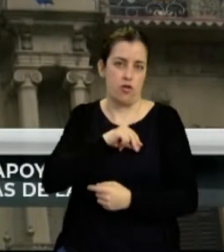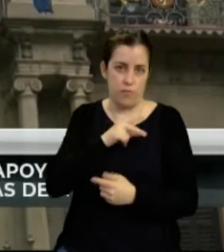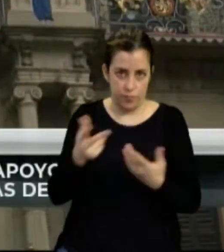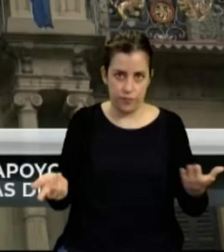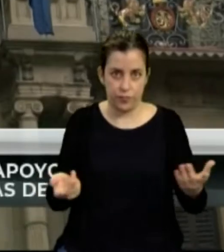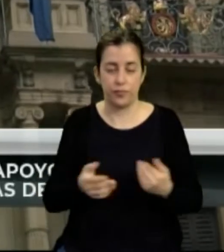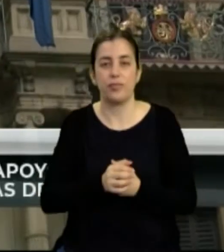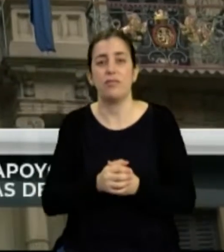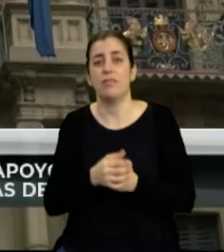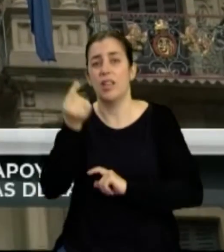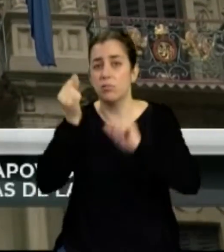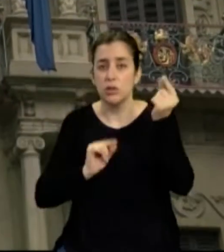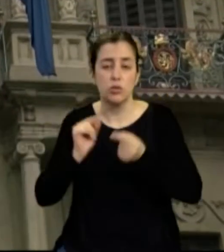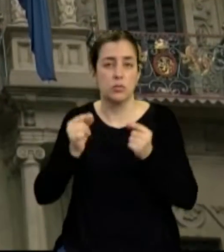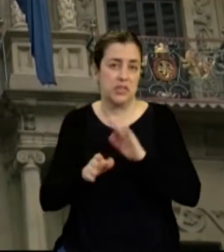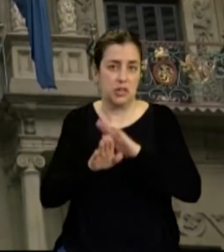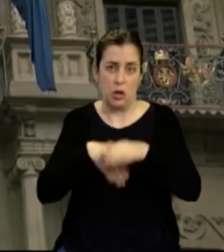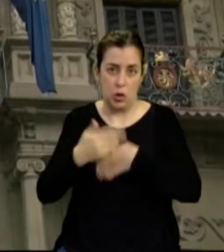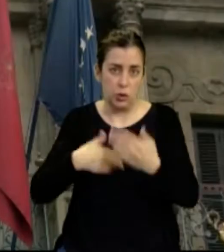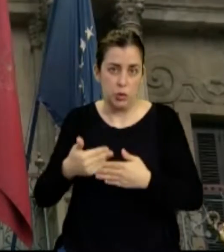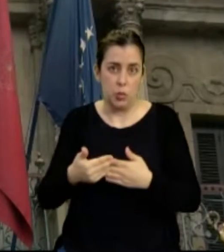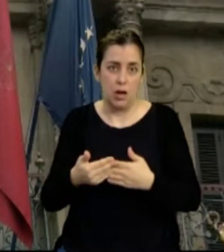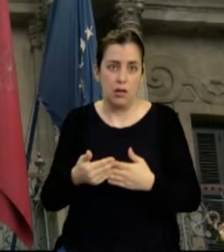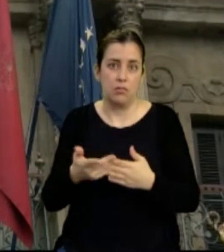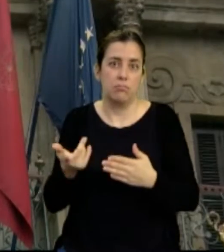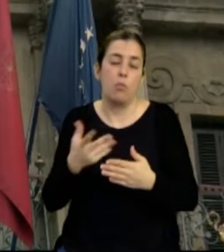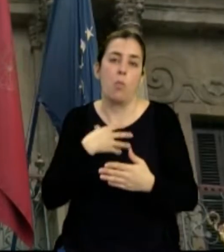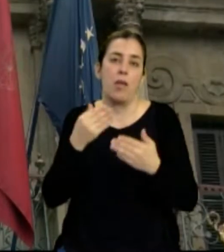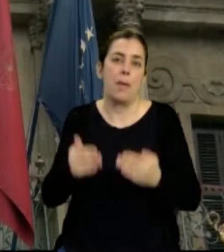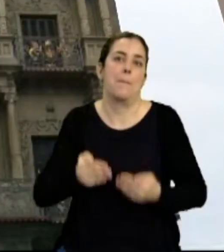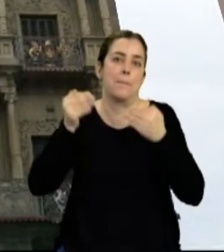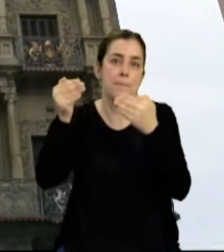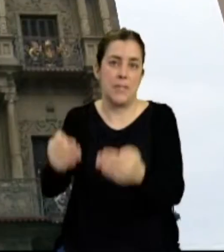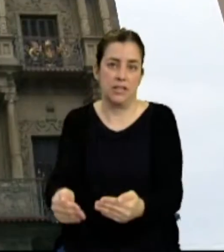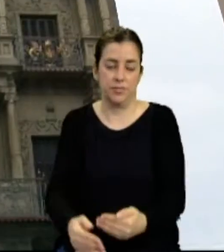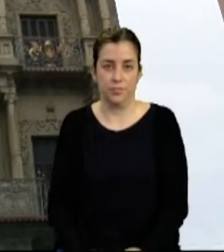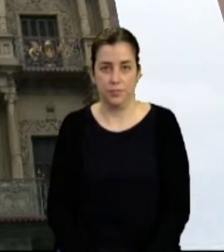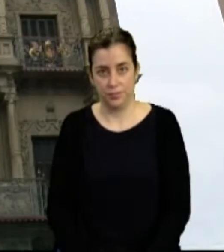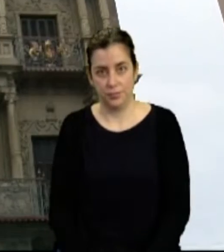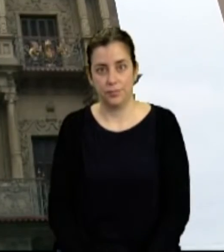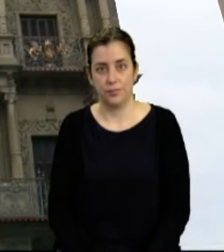no salir las cuentas adelante, la ciudad volverá a tener unos presupuestos prorrogados.